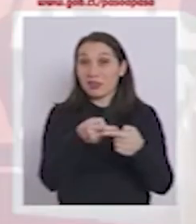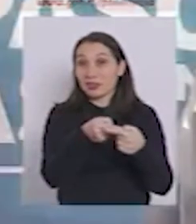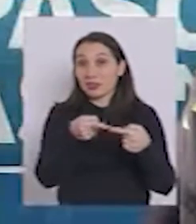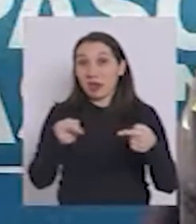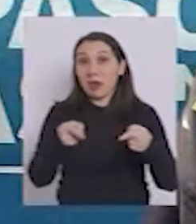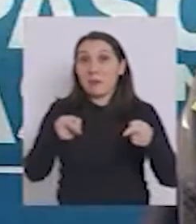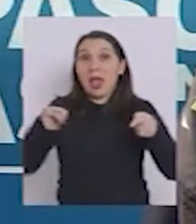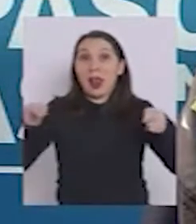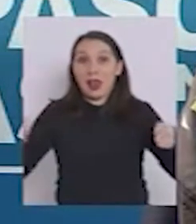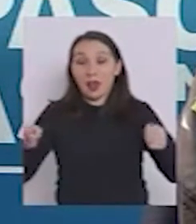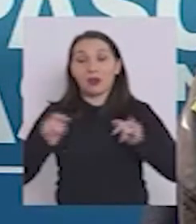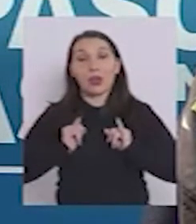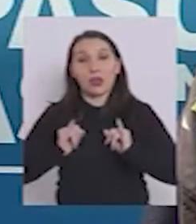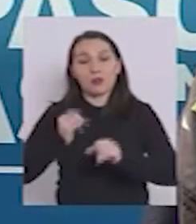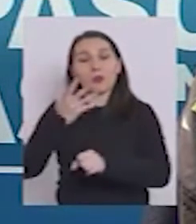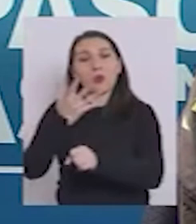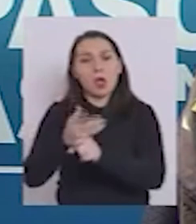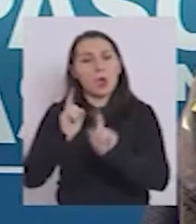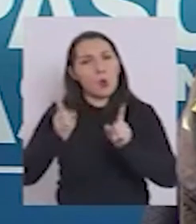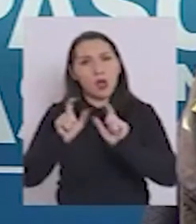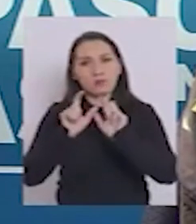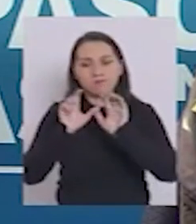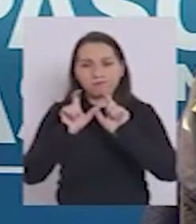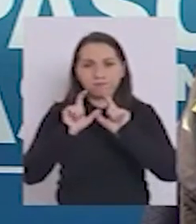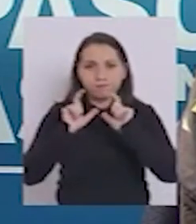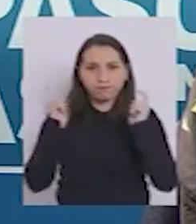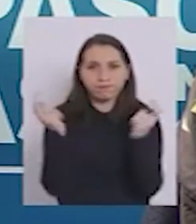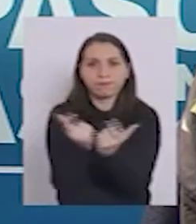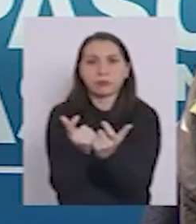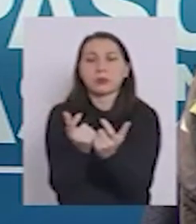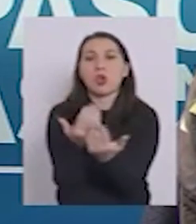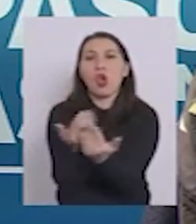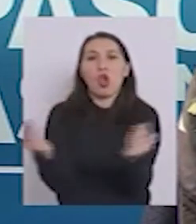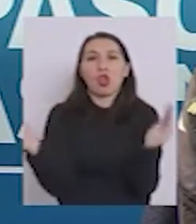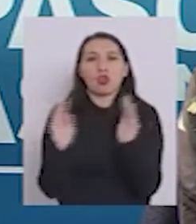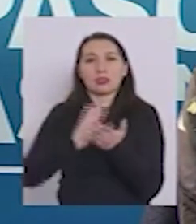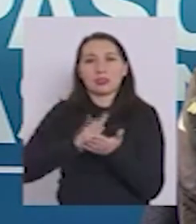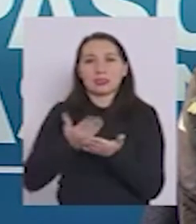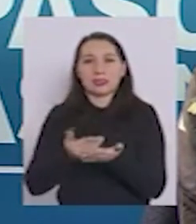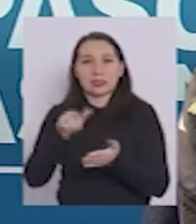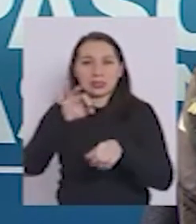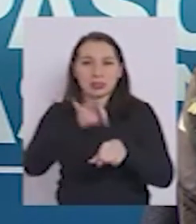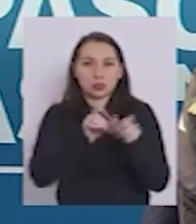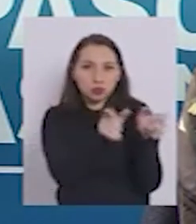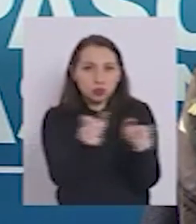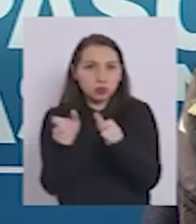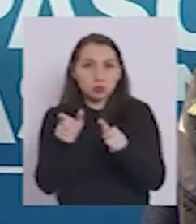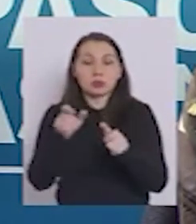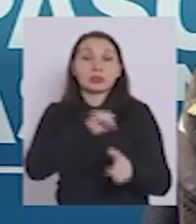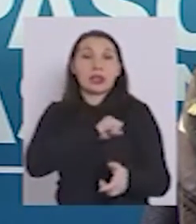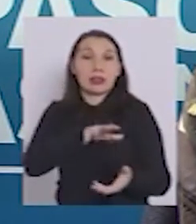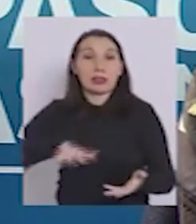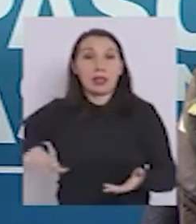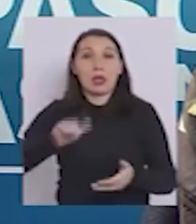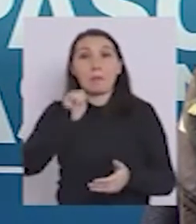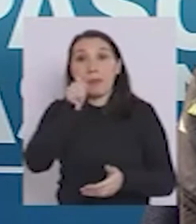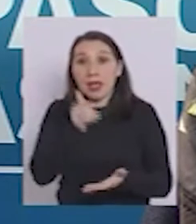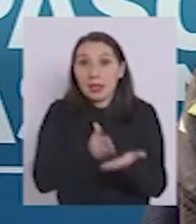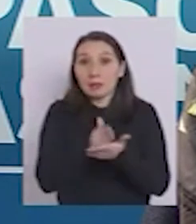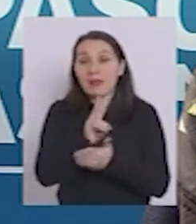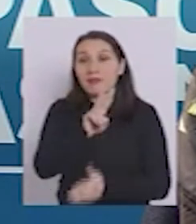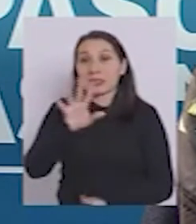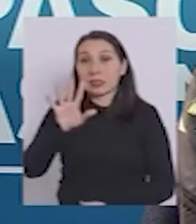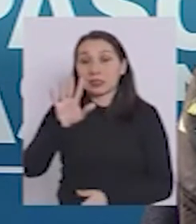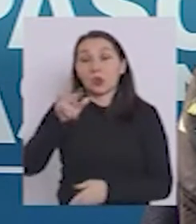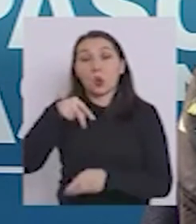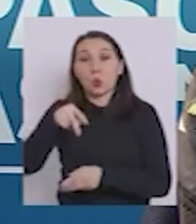largo, informamos que existirá un cordón sanitario en la región metropolitana que se extenderá desde mañana 25 de junio